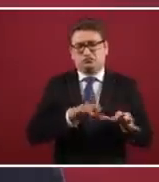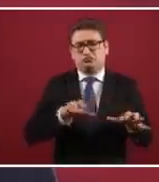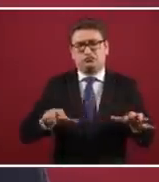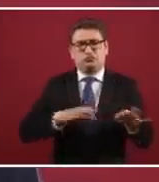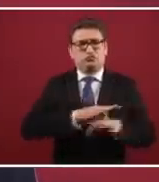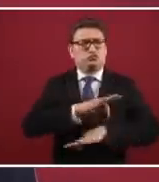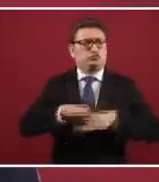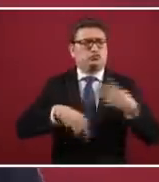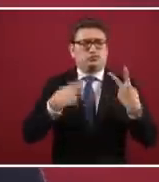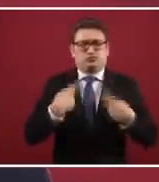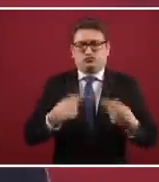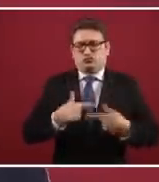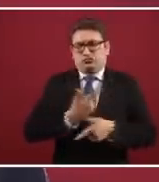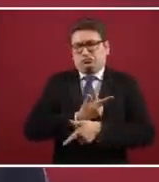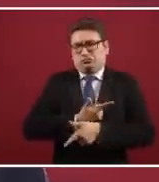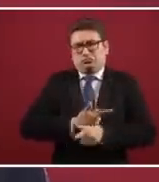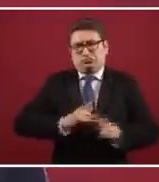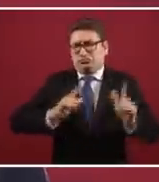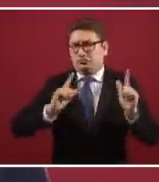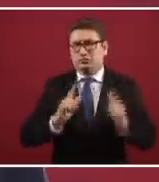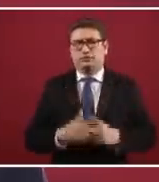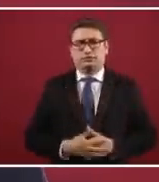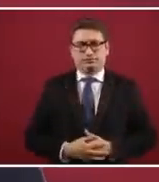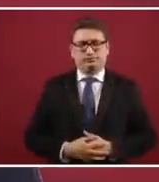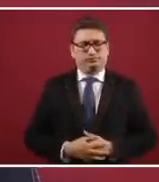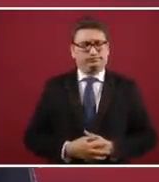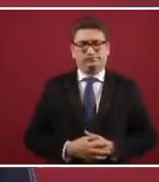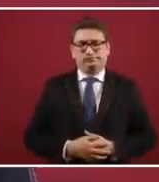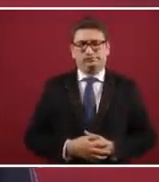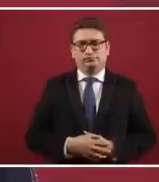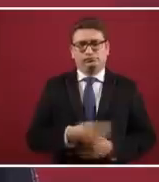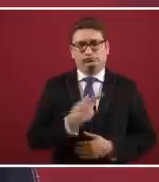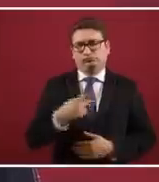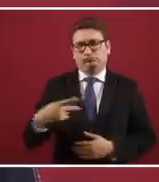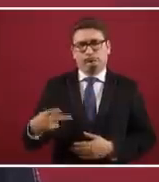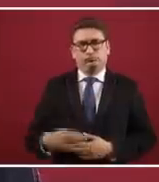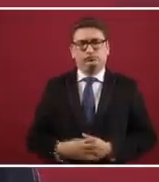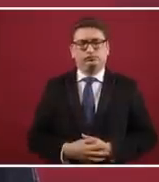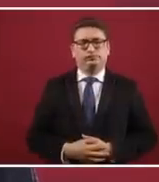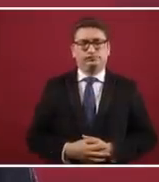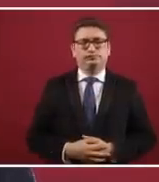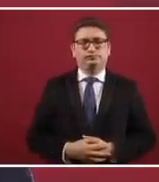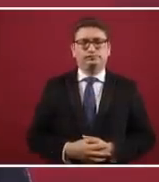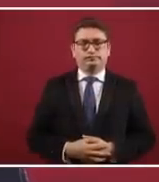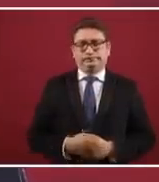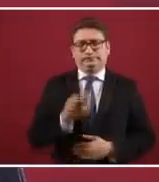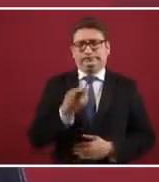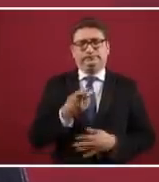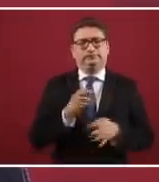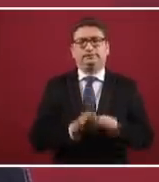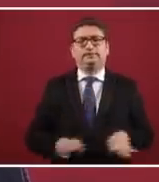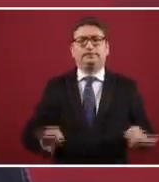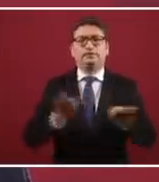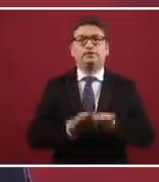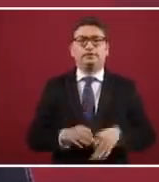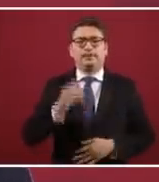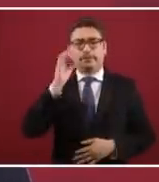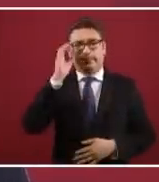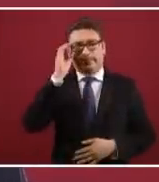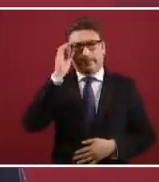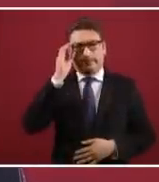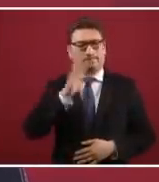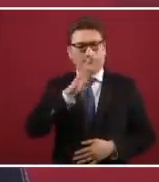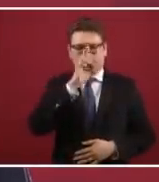todos su libertad. Eso es fundamental, ser